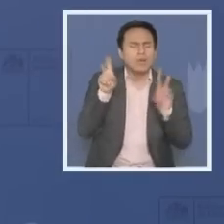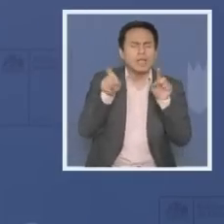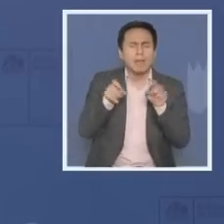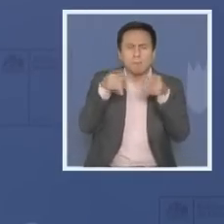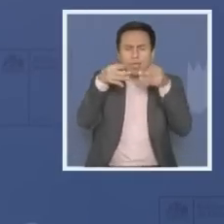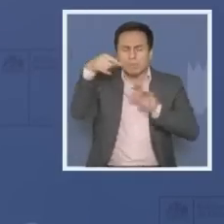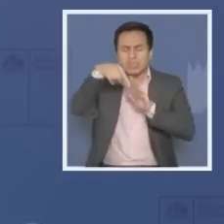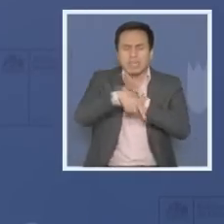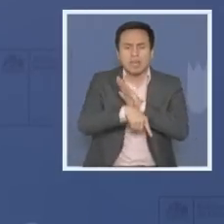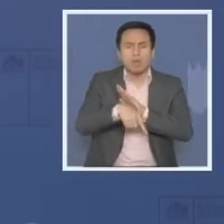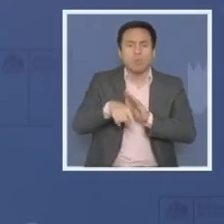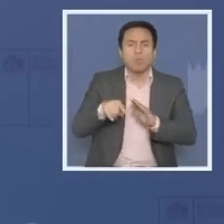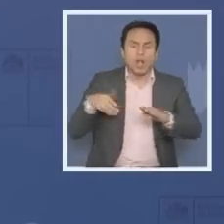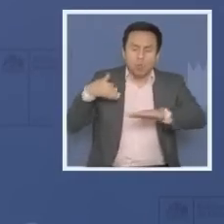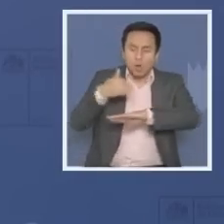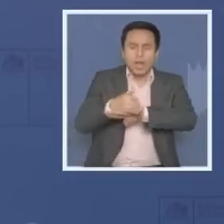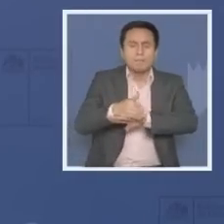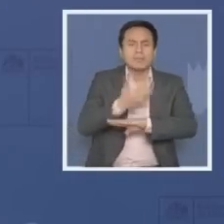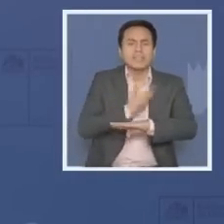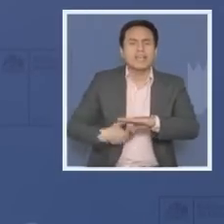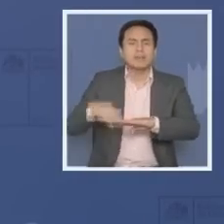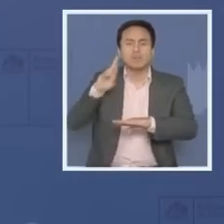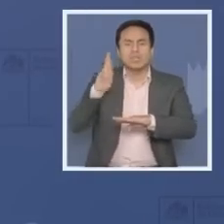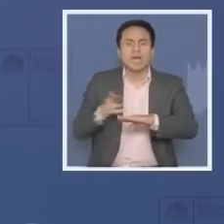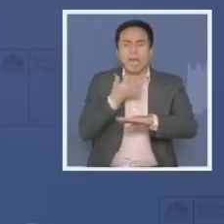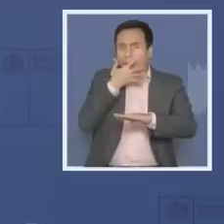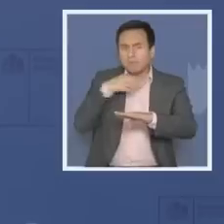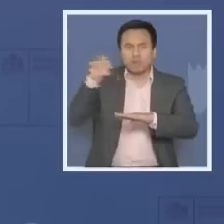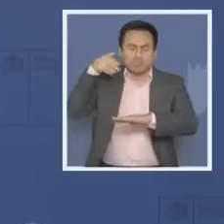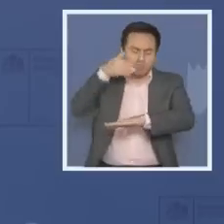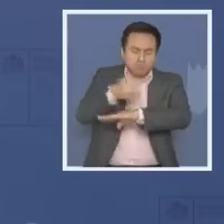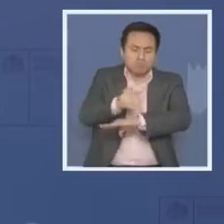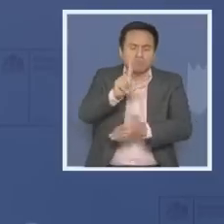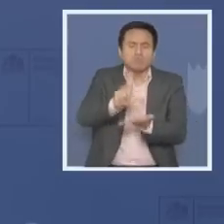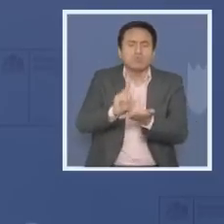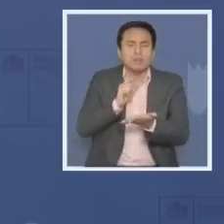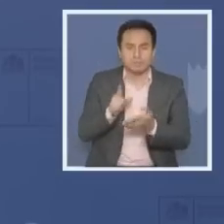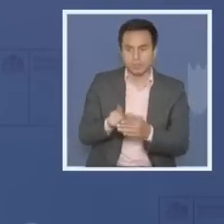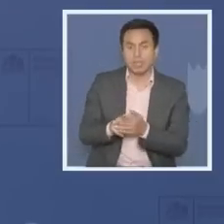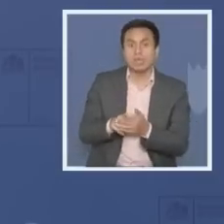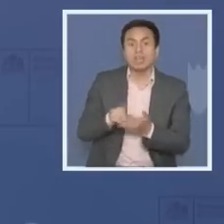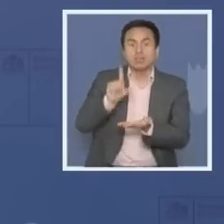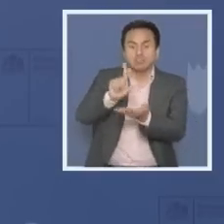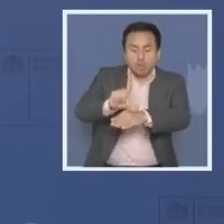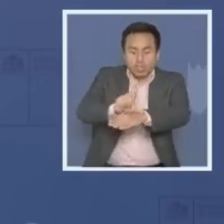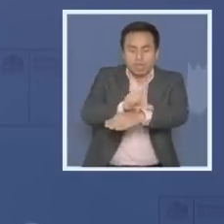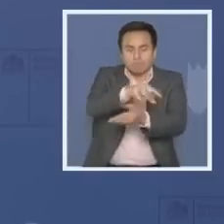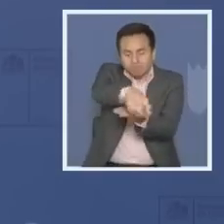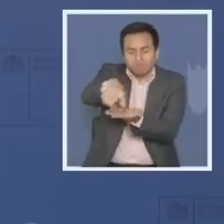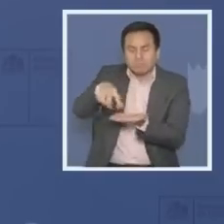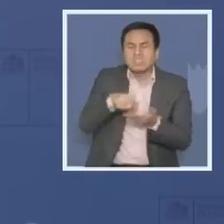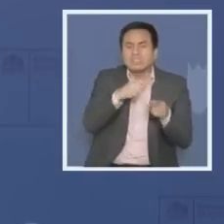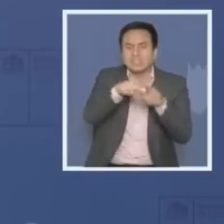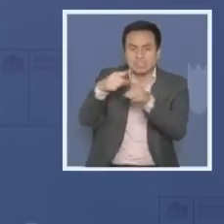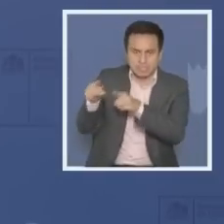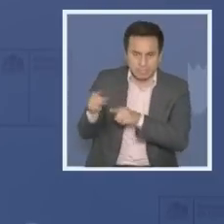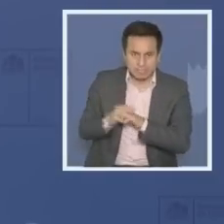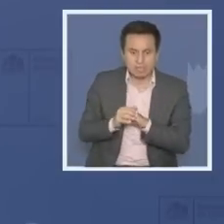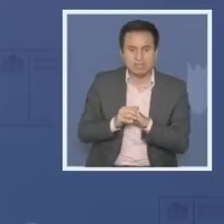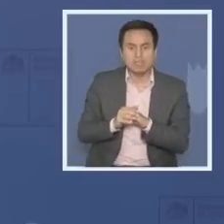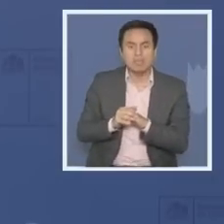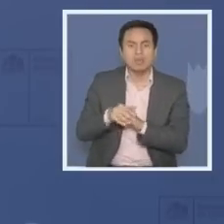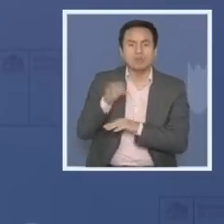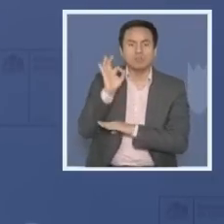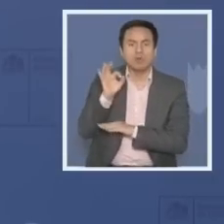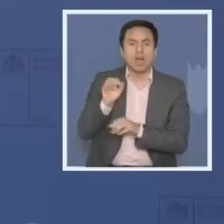podría precisar a qué zona va a ir el presidente de la República, Gabriel Boric, por favor. A ver, va a visitar la zona en distintas localidades. El foco va a ser reunión